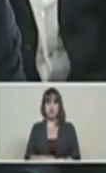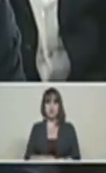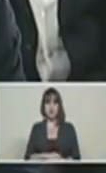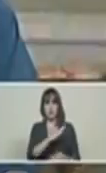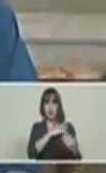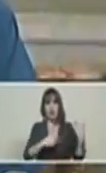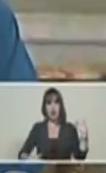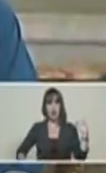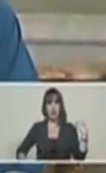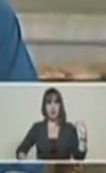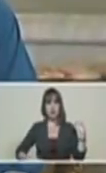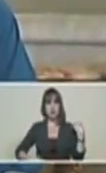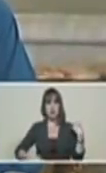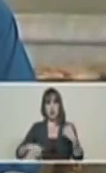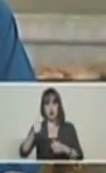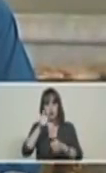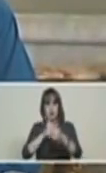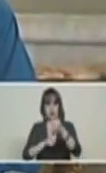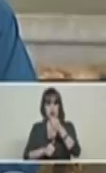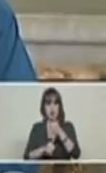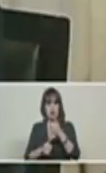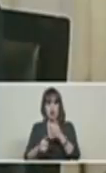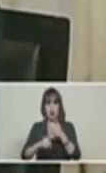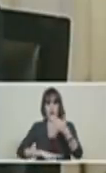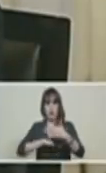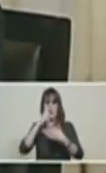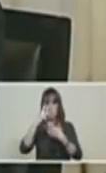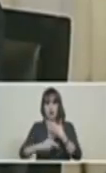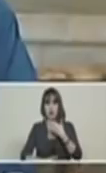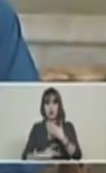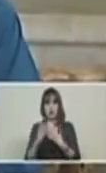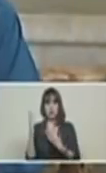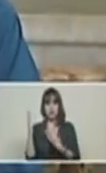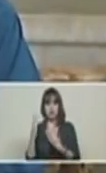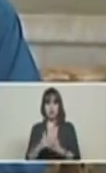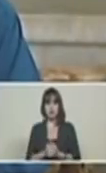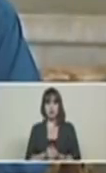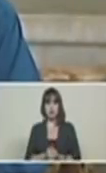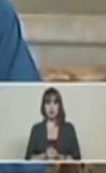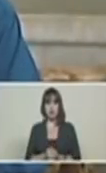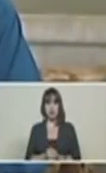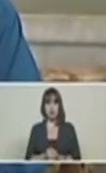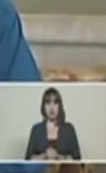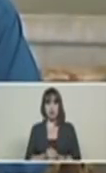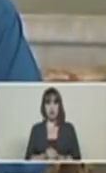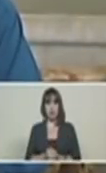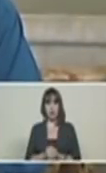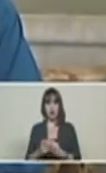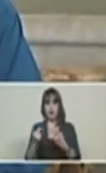vicepresidente de Planificación, Ricardo Menéndez, ministro de Finanzas, Agricultura,